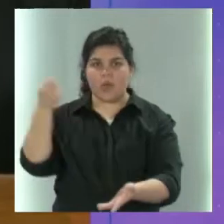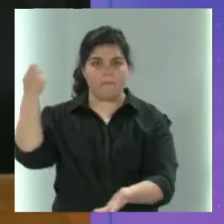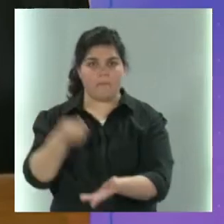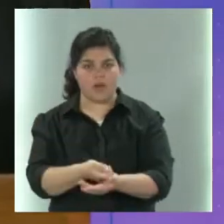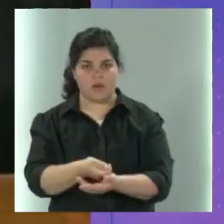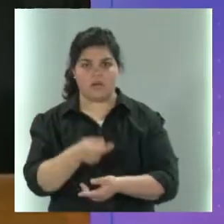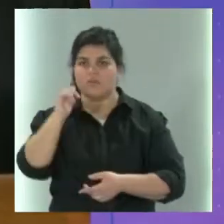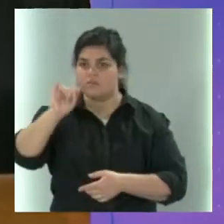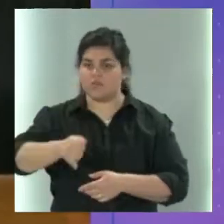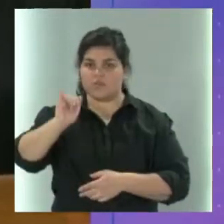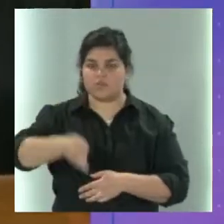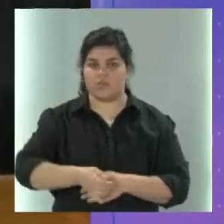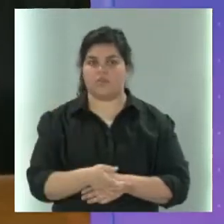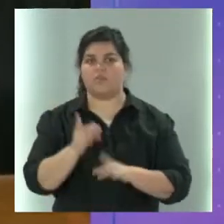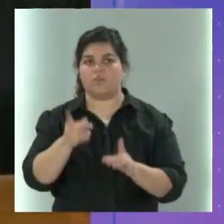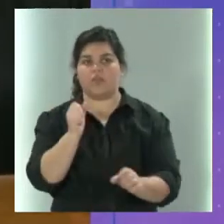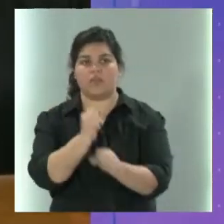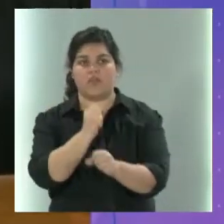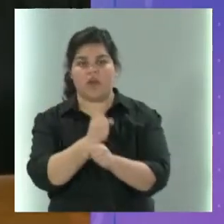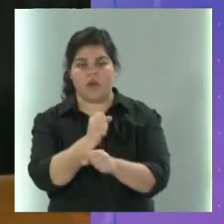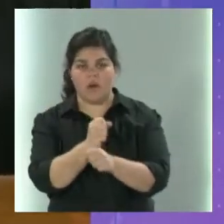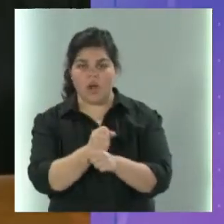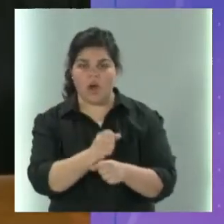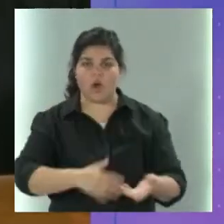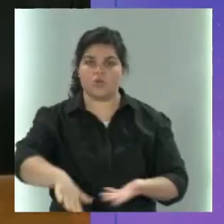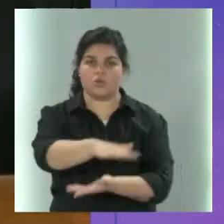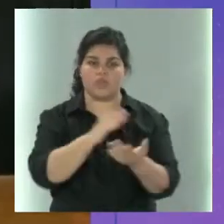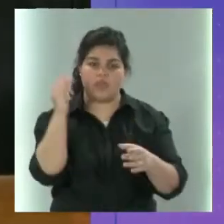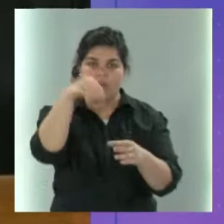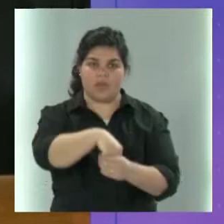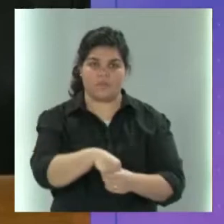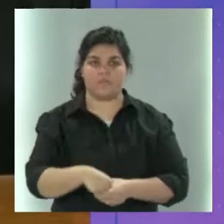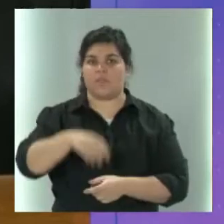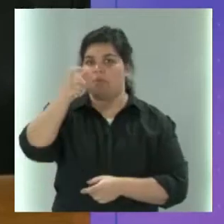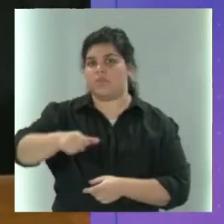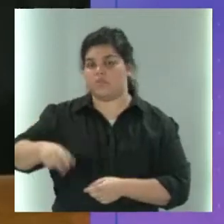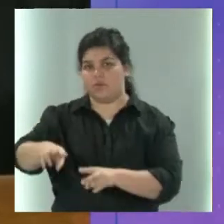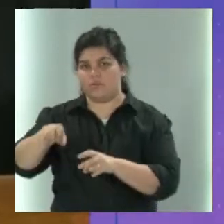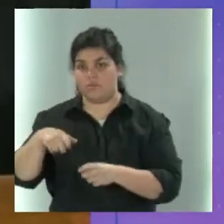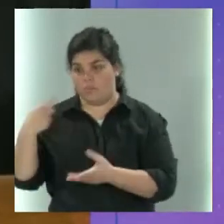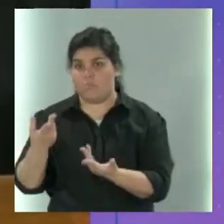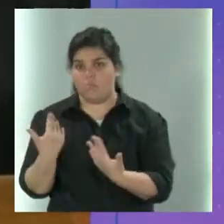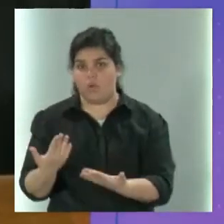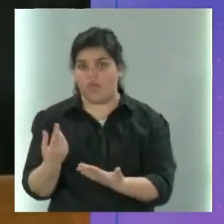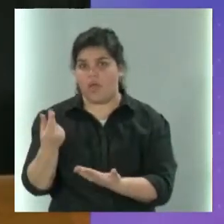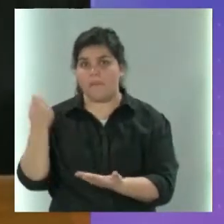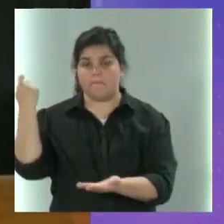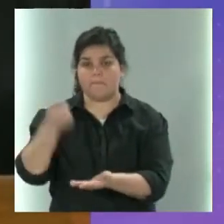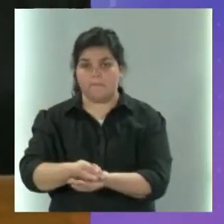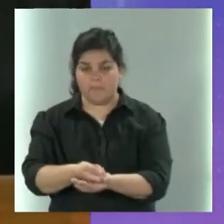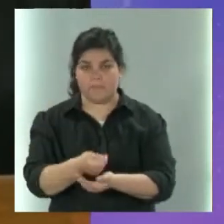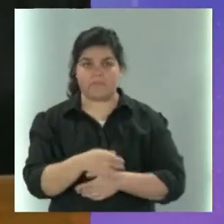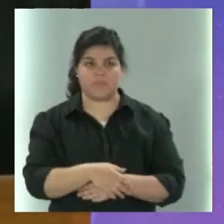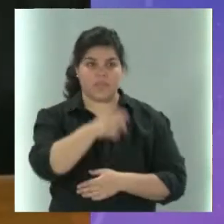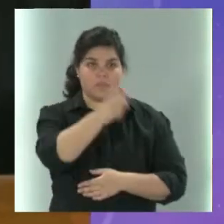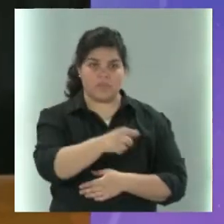O hacer tareas comunitarias. El que tiene posibilidades de tener dinero va a pagar la multa. La gente